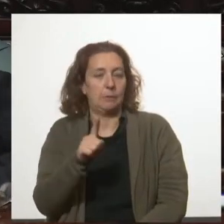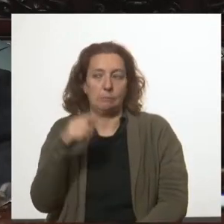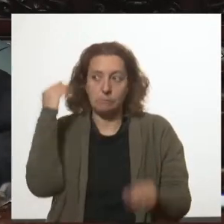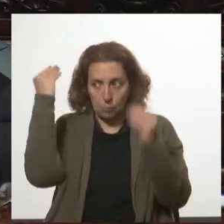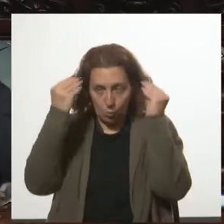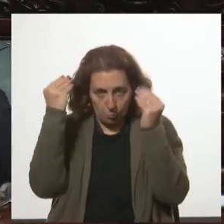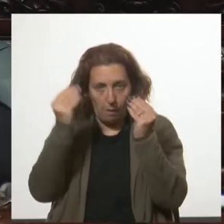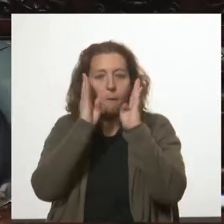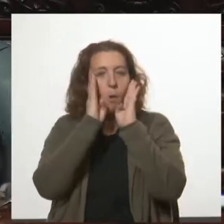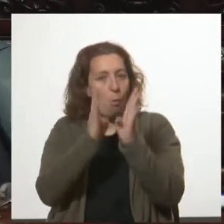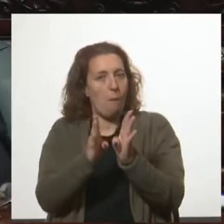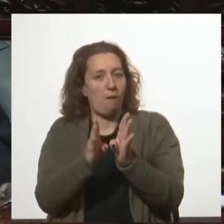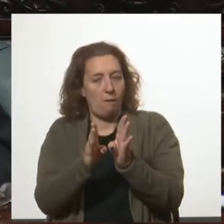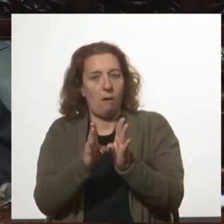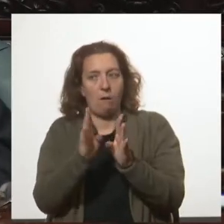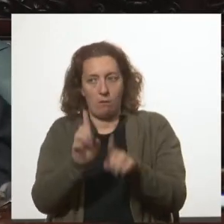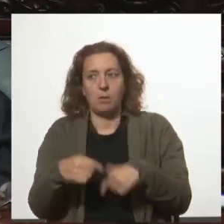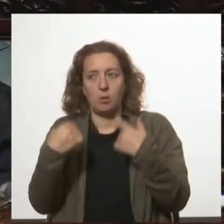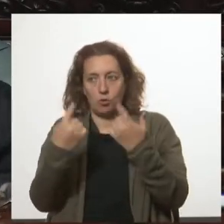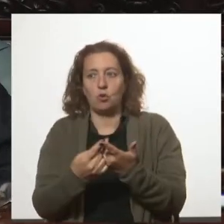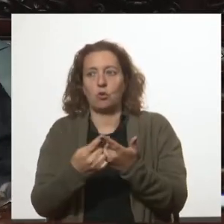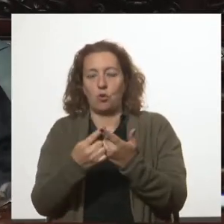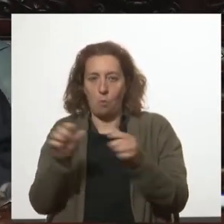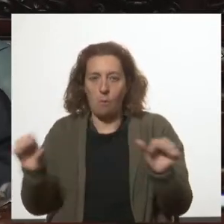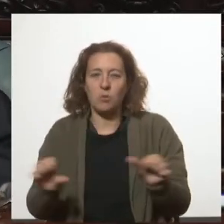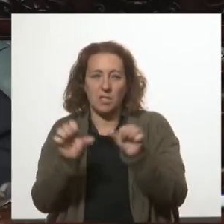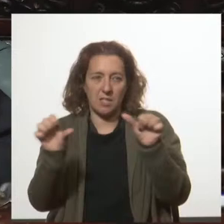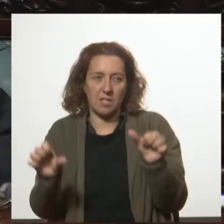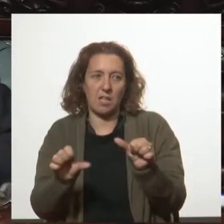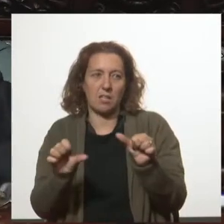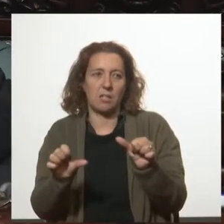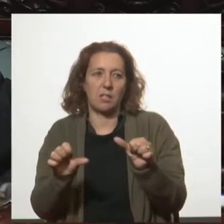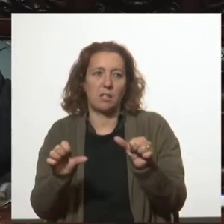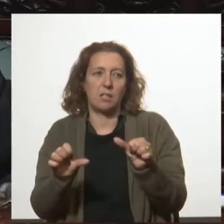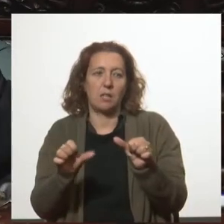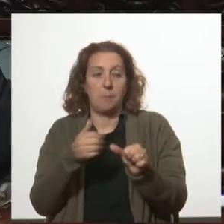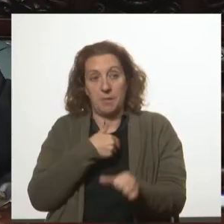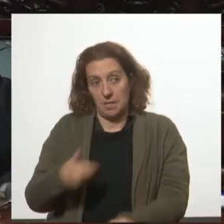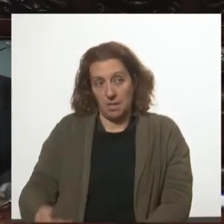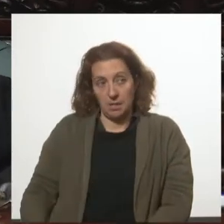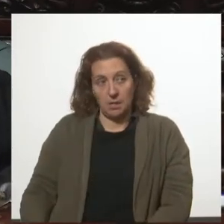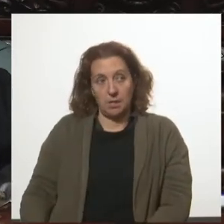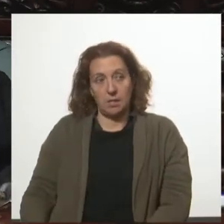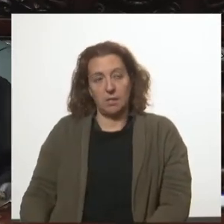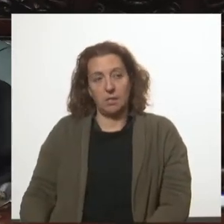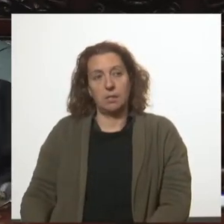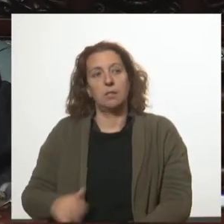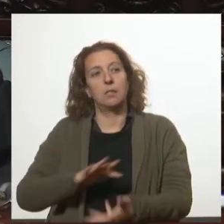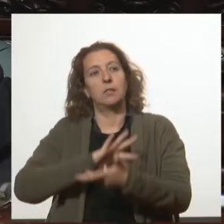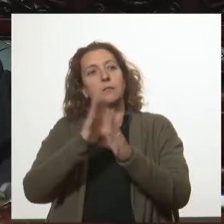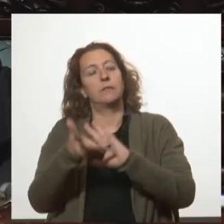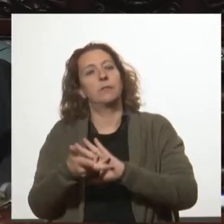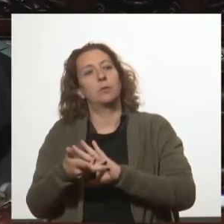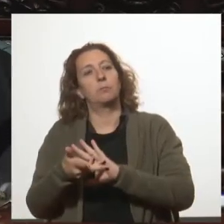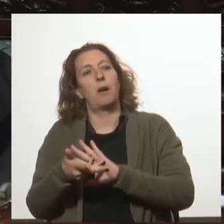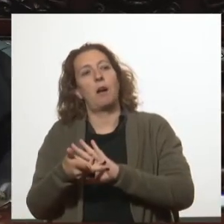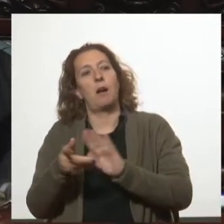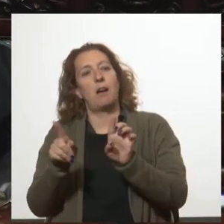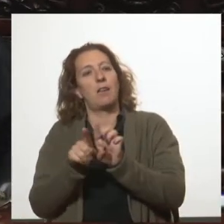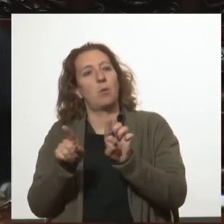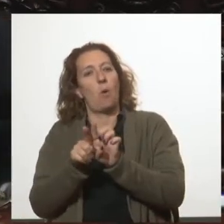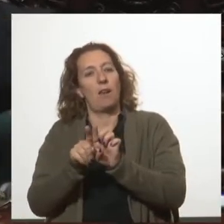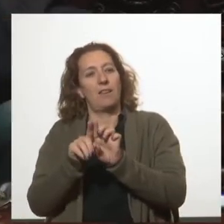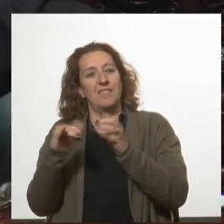ocupaba y lo vamos a ir haciendo presidenta en forma como lo venimos haciendo